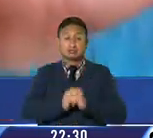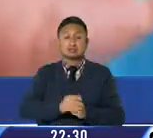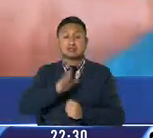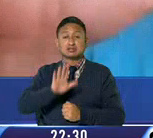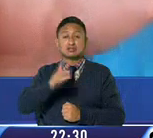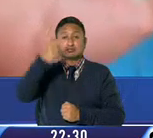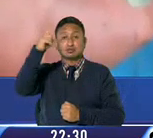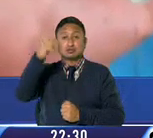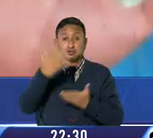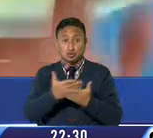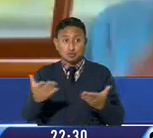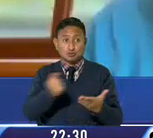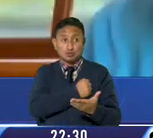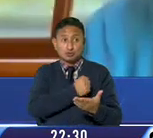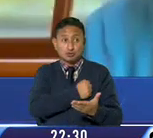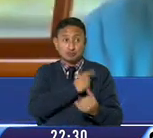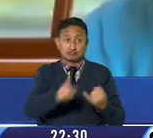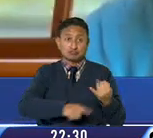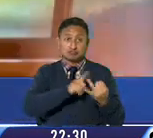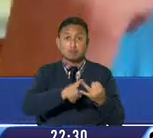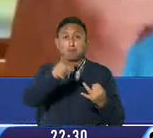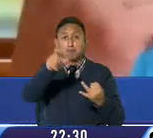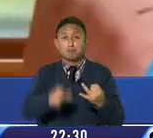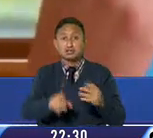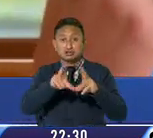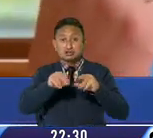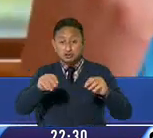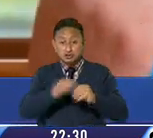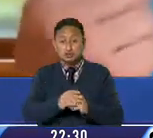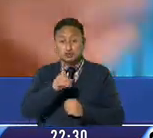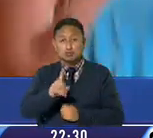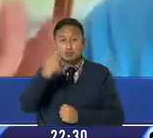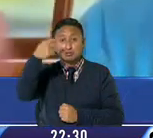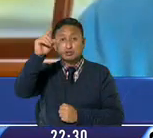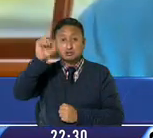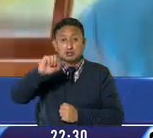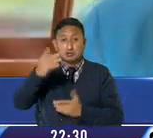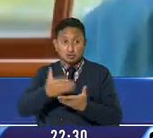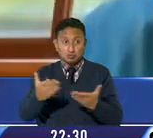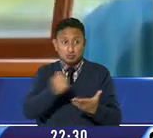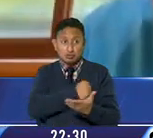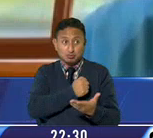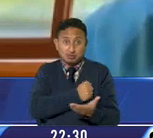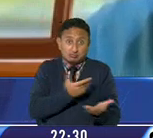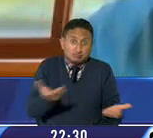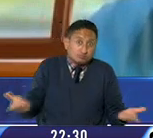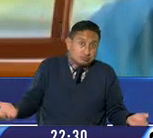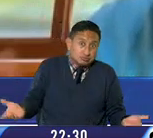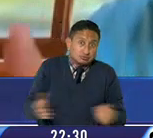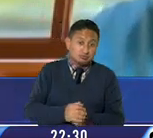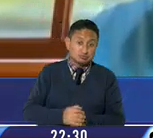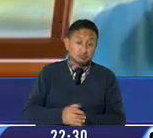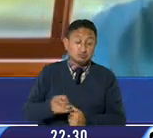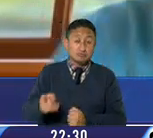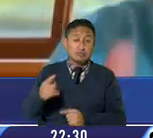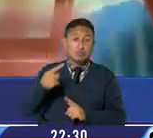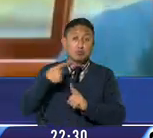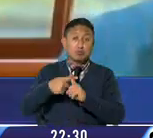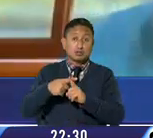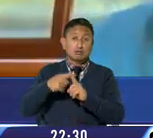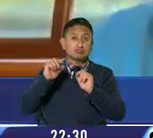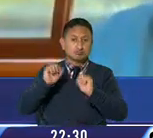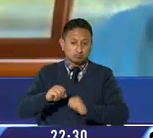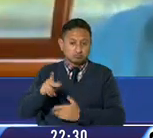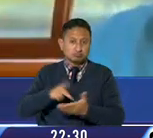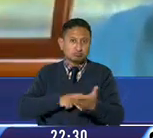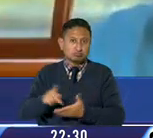millones de patrimonio y a las personas naturales que tienen más de 1 millón de patrimonio. Que por ese lado es un lado positivo de la reforma, definitivamente